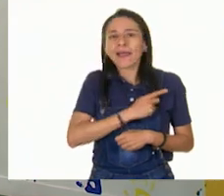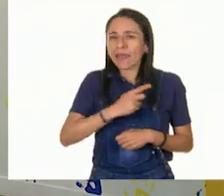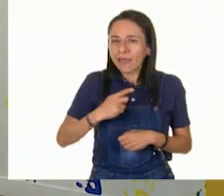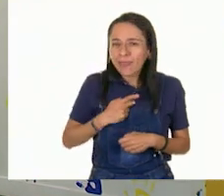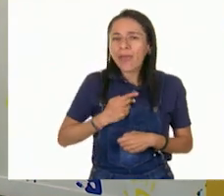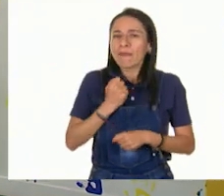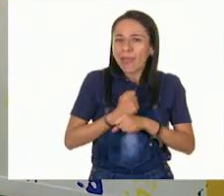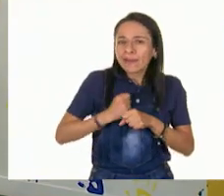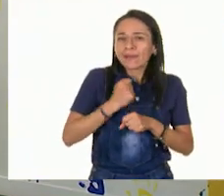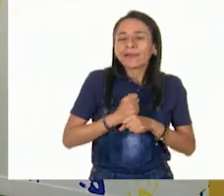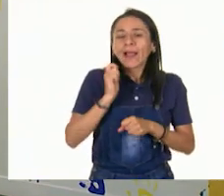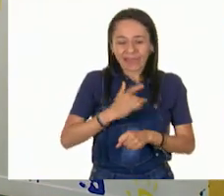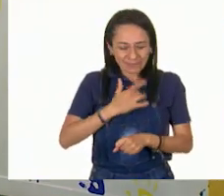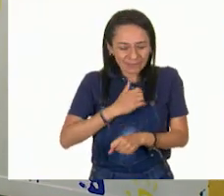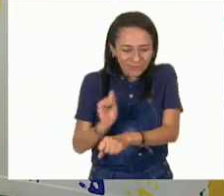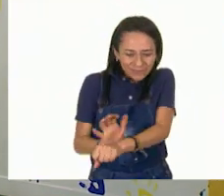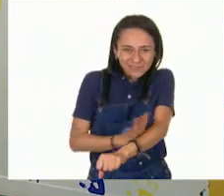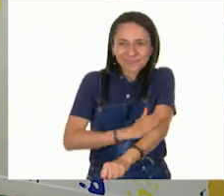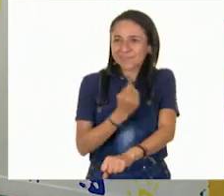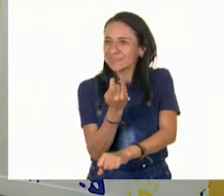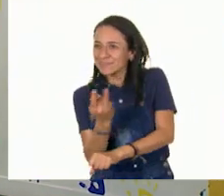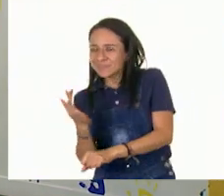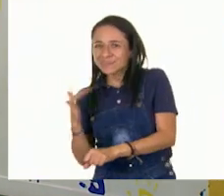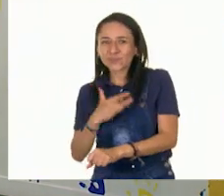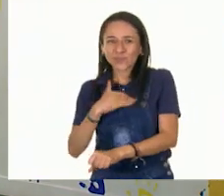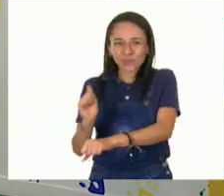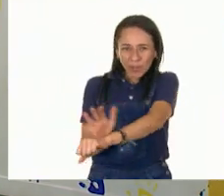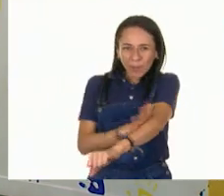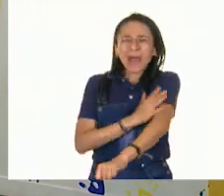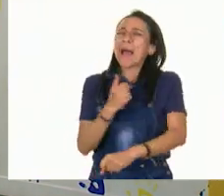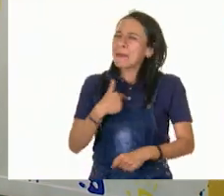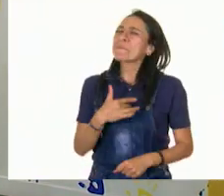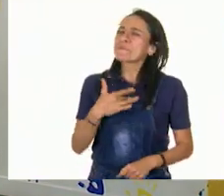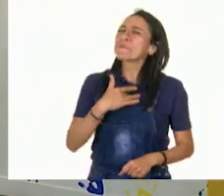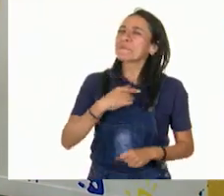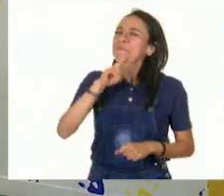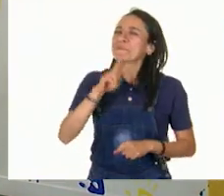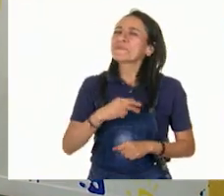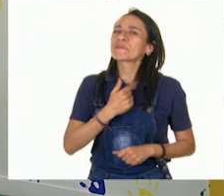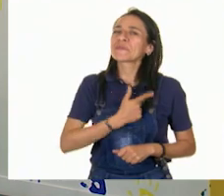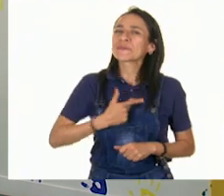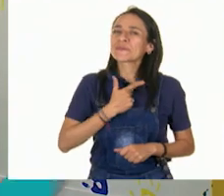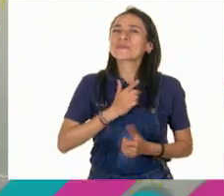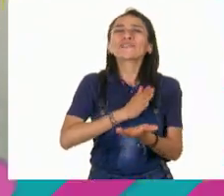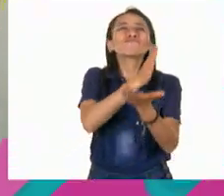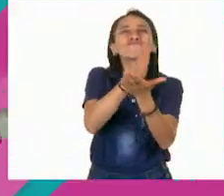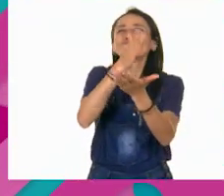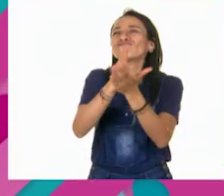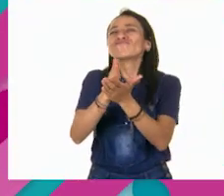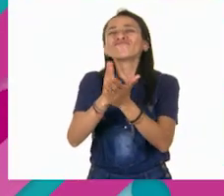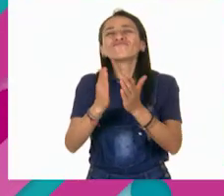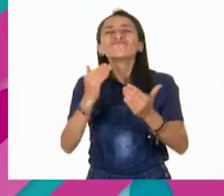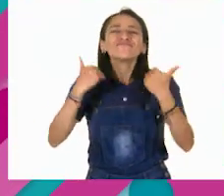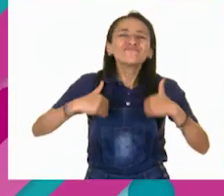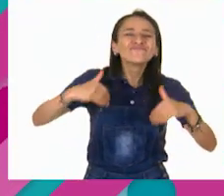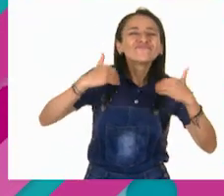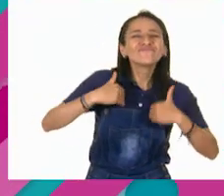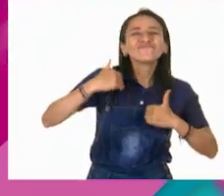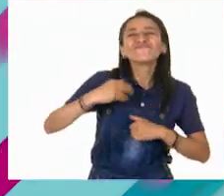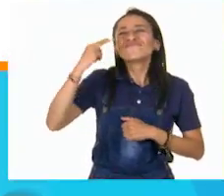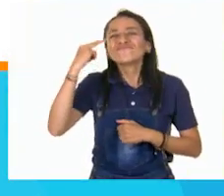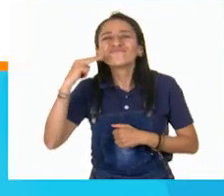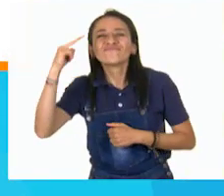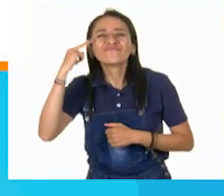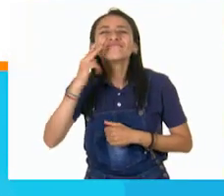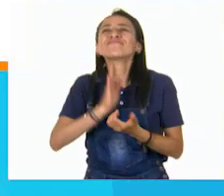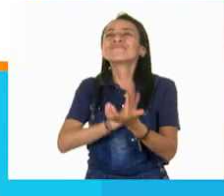gustó mucho el ejemplo de la excursión y de ir de campamento, porque a mí una de las cosas que más me gustan en la vida es salir